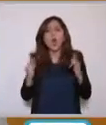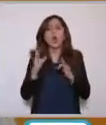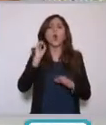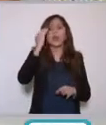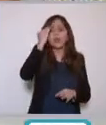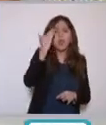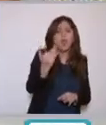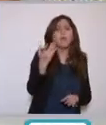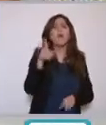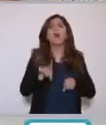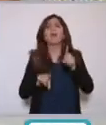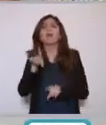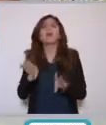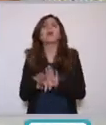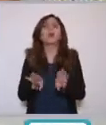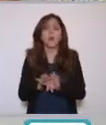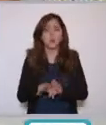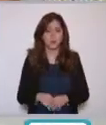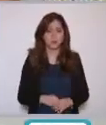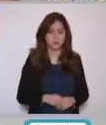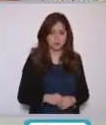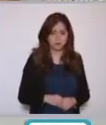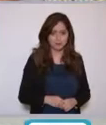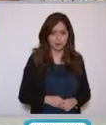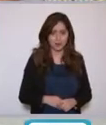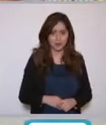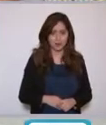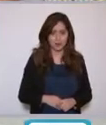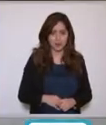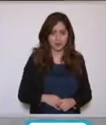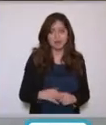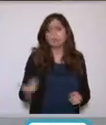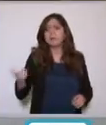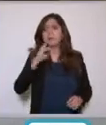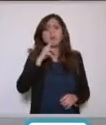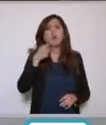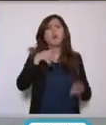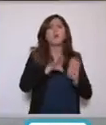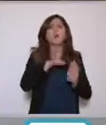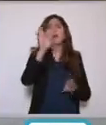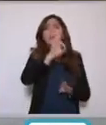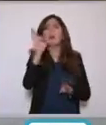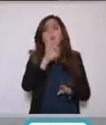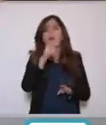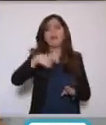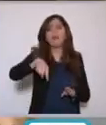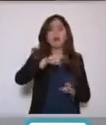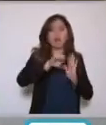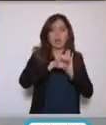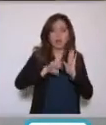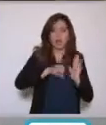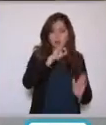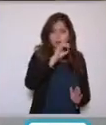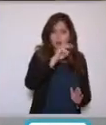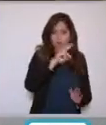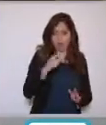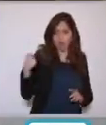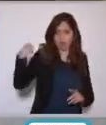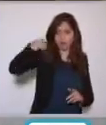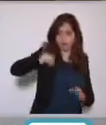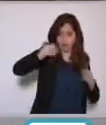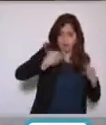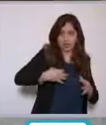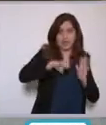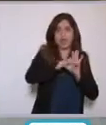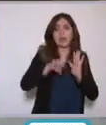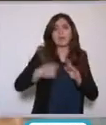cada cuánto? No, generalmente es por ocasión y, por ejemplo, si tengo algo más formal, entonces la cambio a alguna más formal. Si es para